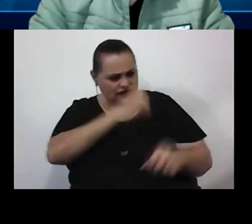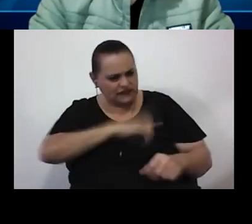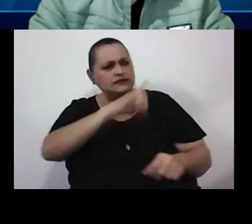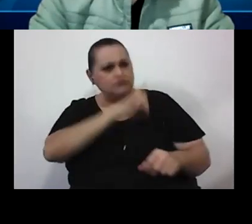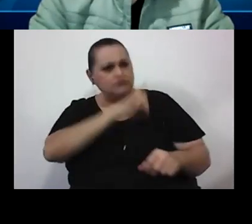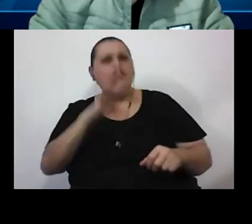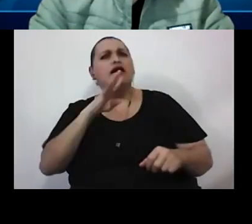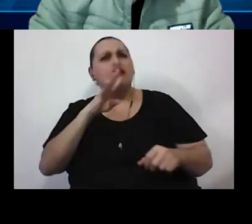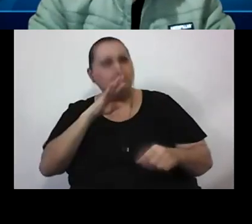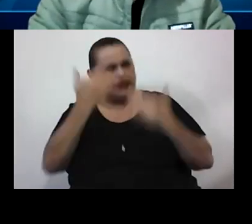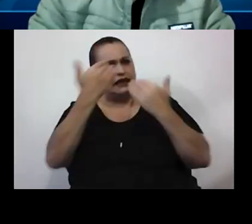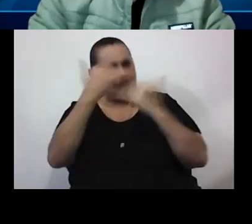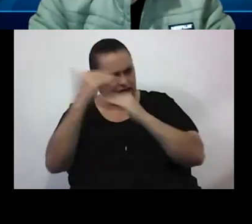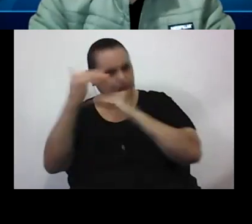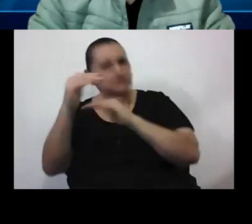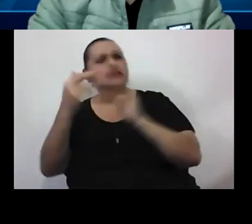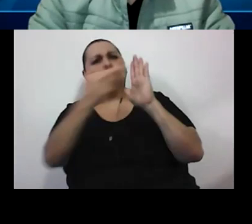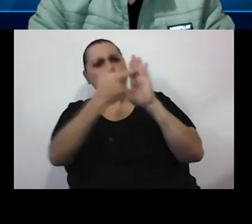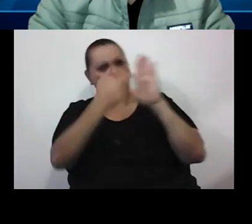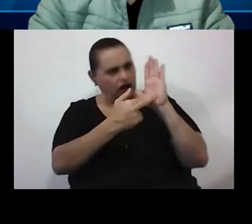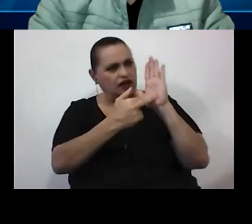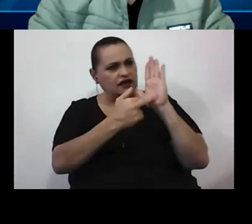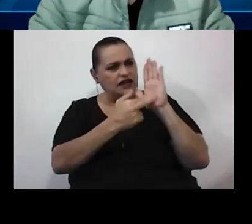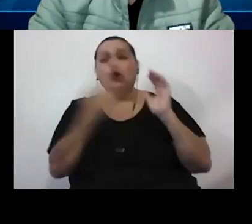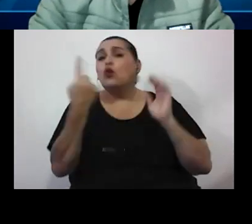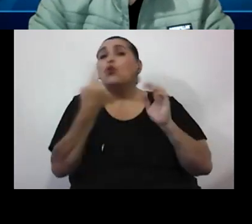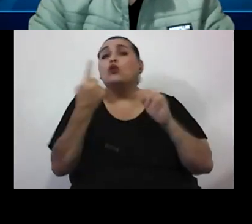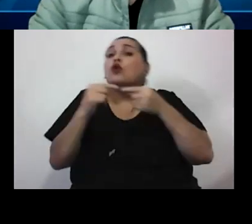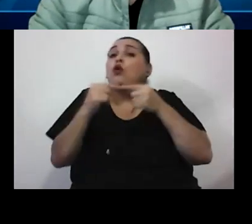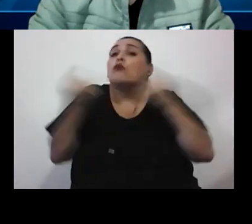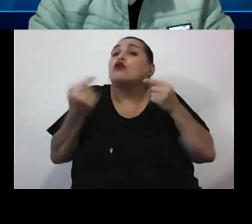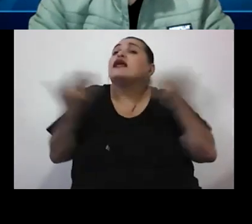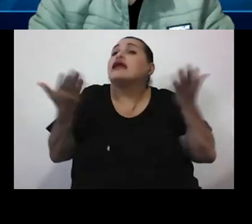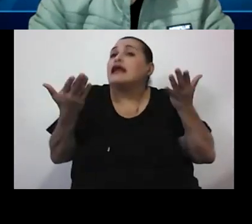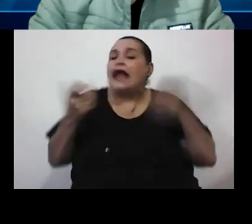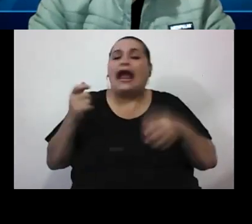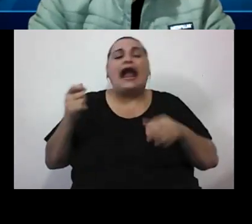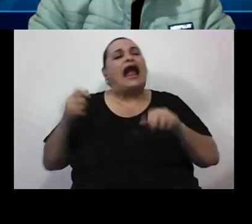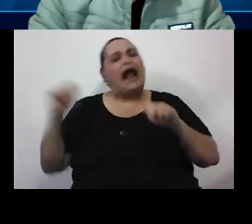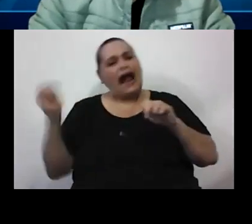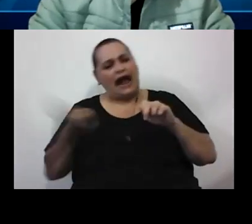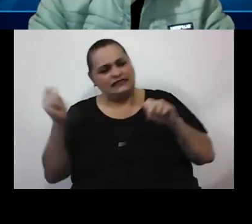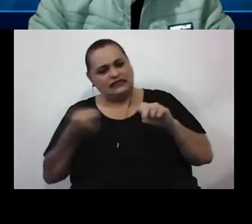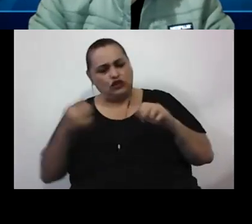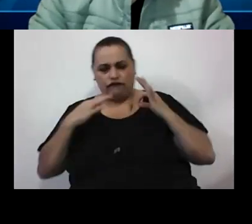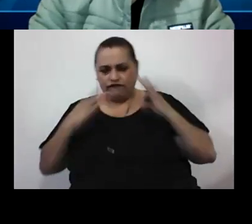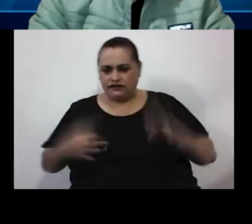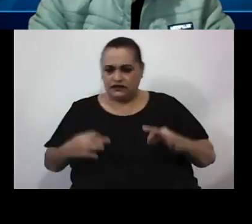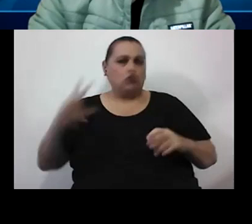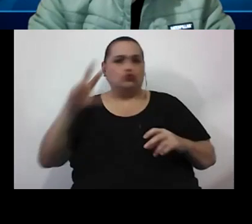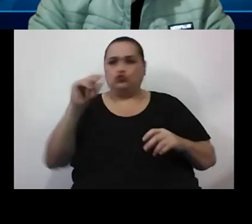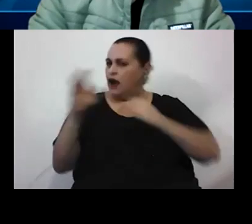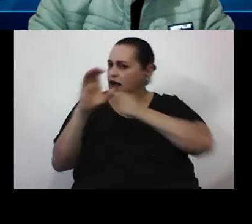límites, solamente que se opone al castigo físico. Es decir, estamos